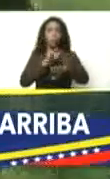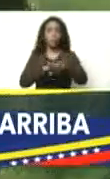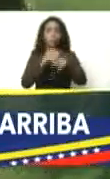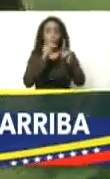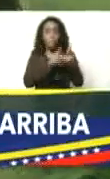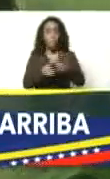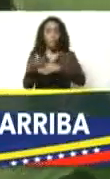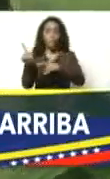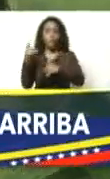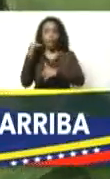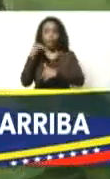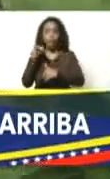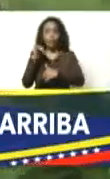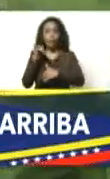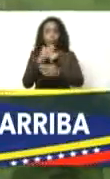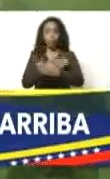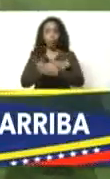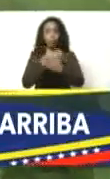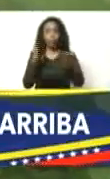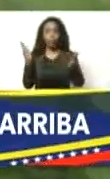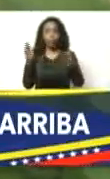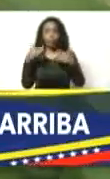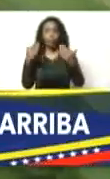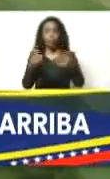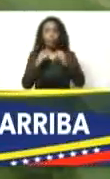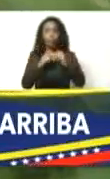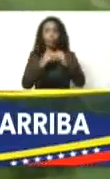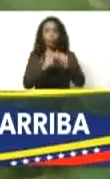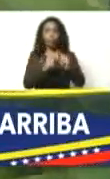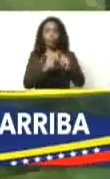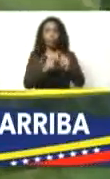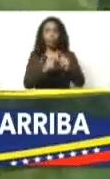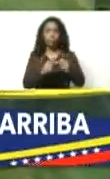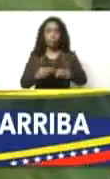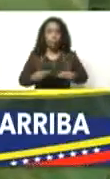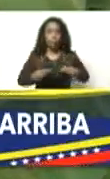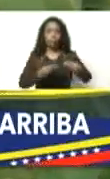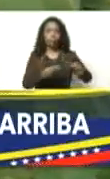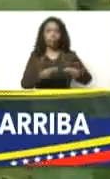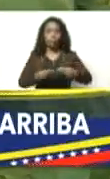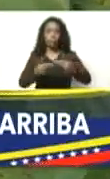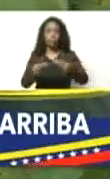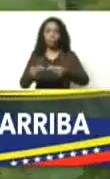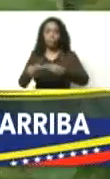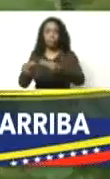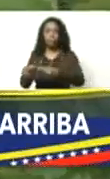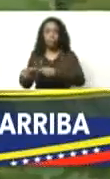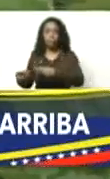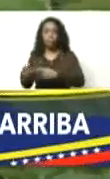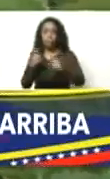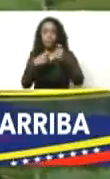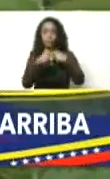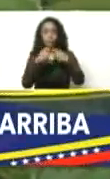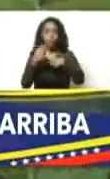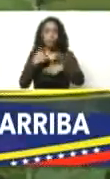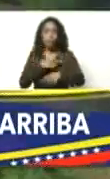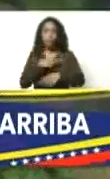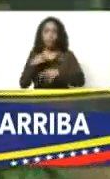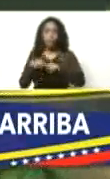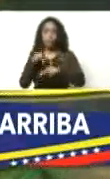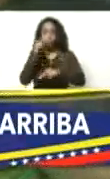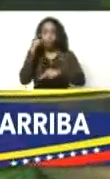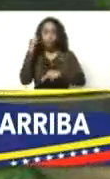pues están en la disposición de seguir surtiéndonos, ¿verdad?, para que nuestros niños pues tengan